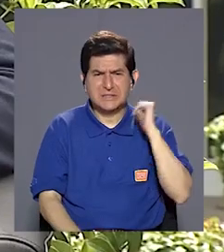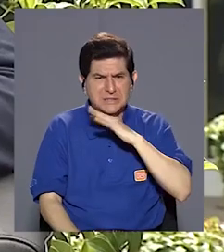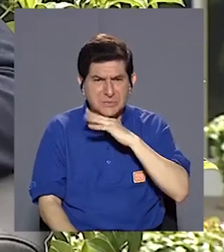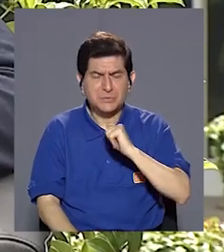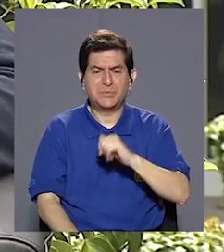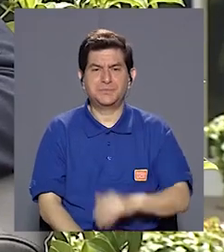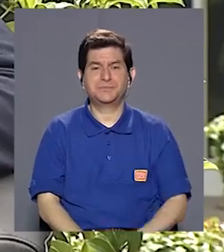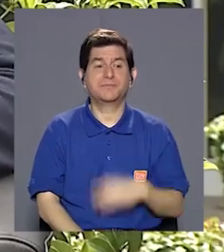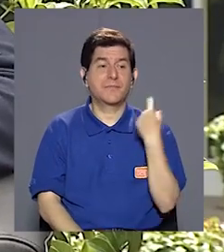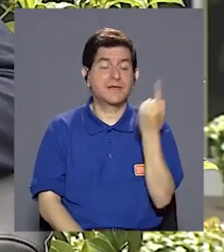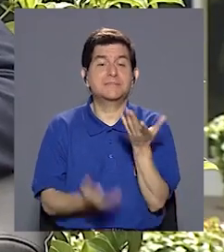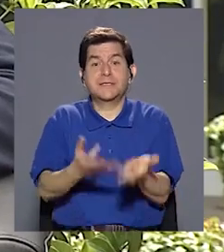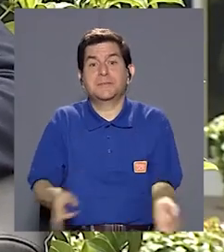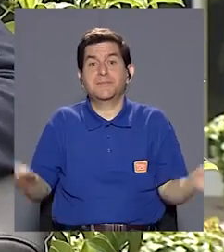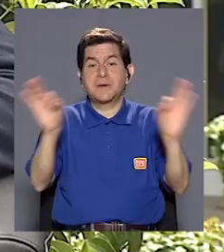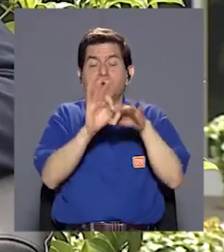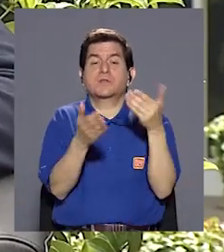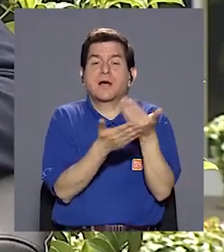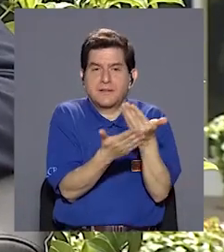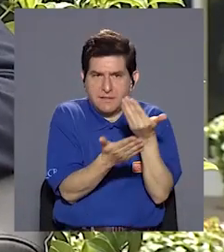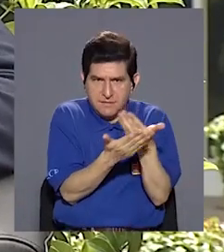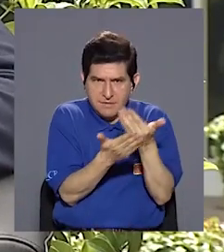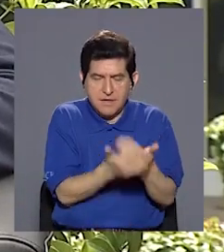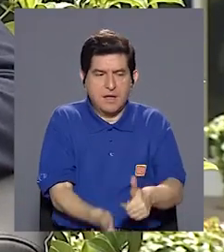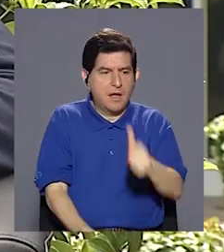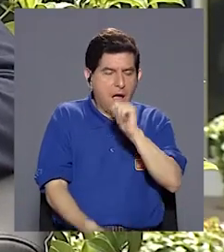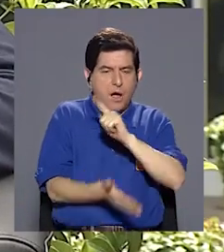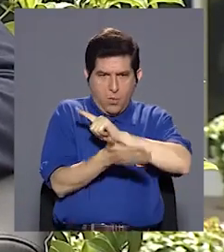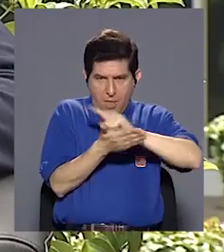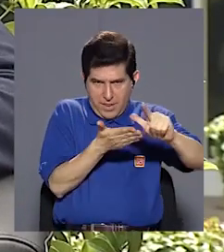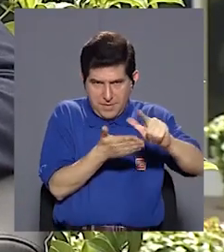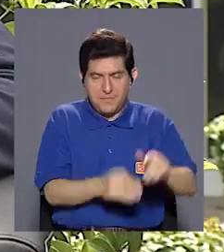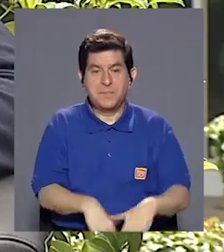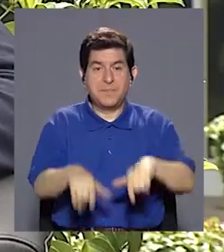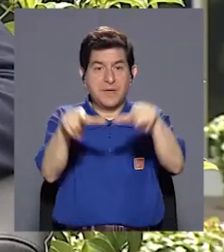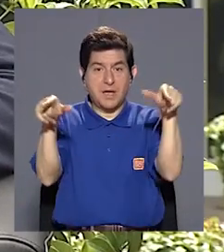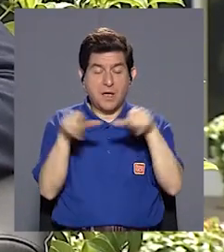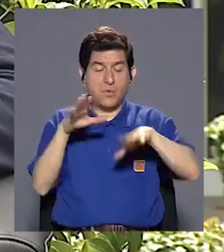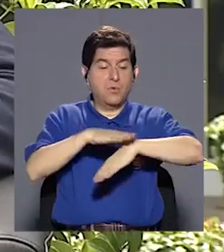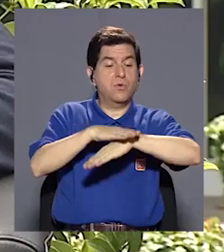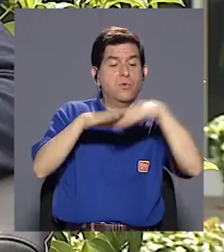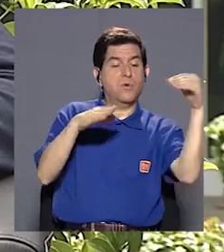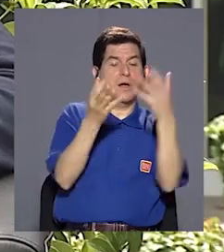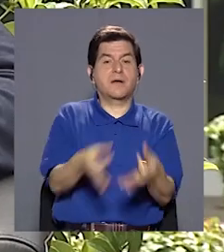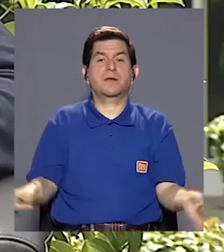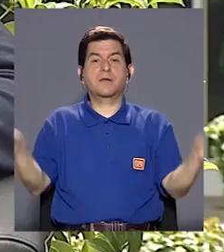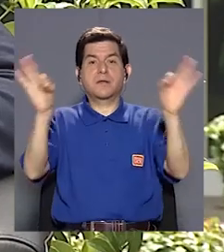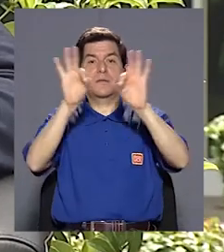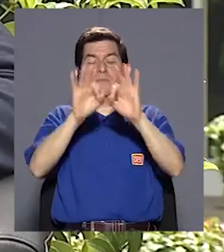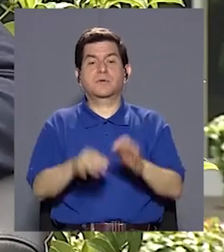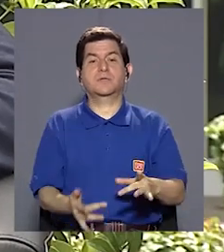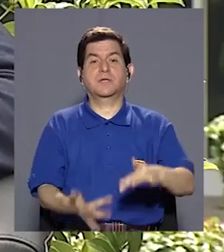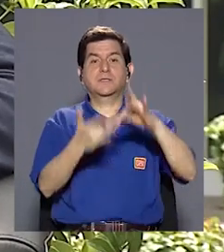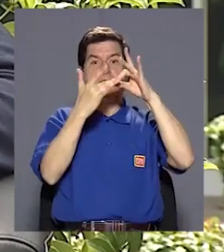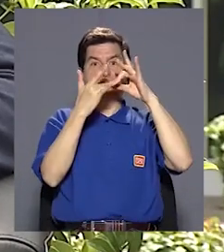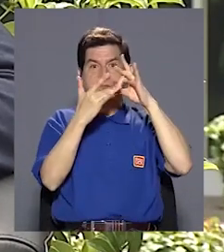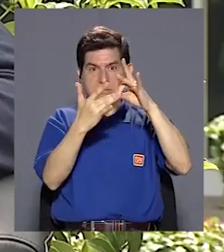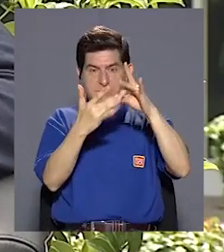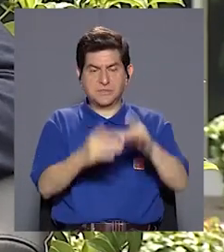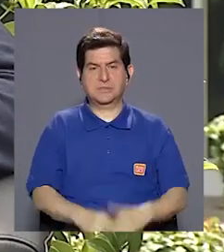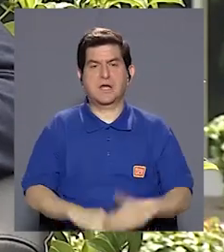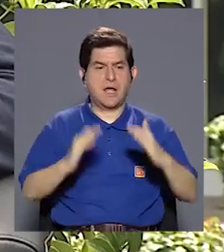de contaminación. Entonces, siempre es importante, pues, verificar esto, ¿verdad?, de que el agua sea potable, y si estamos en un lugar externo, pues también es importante, y si estamos sobre